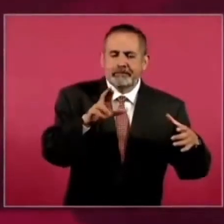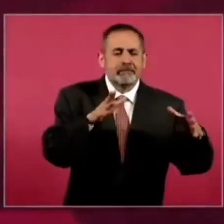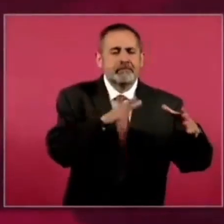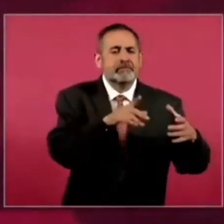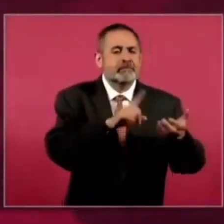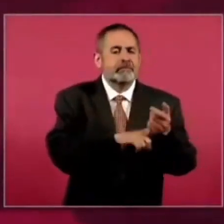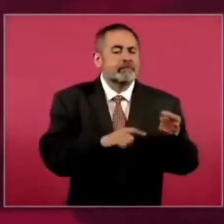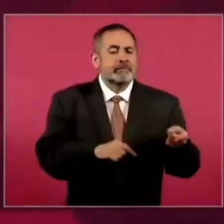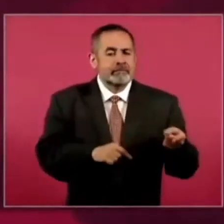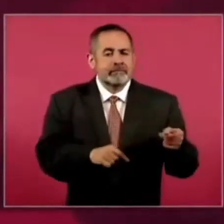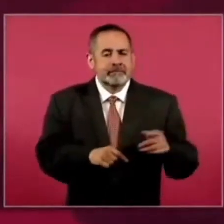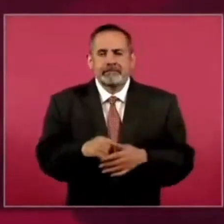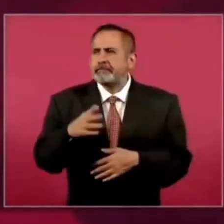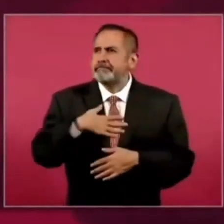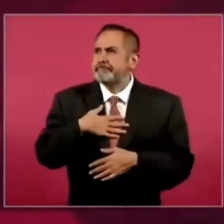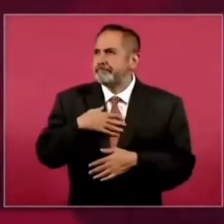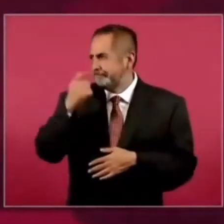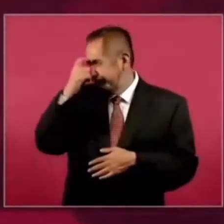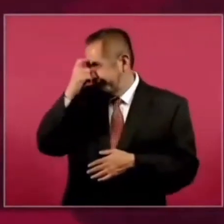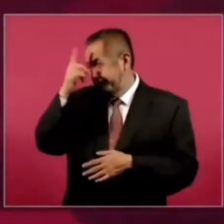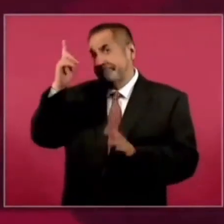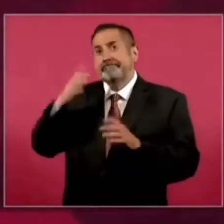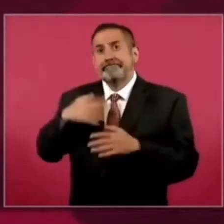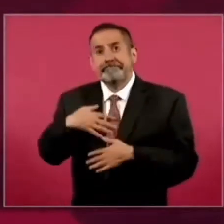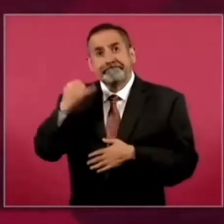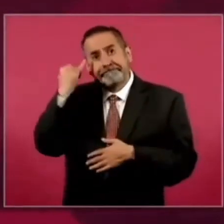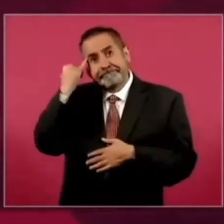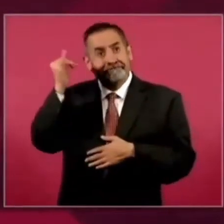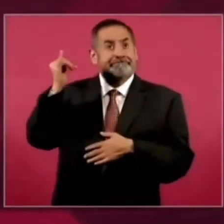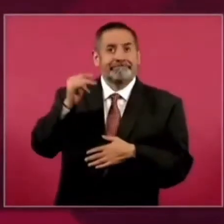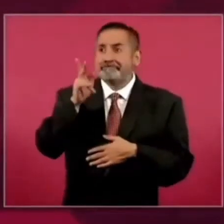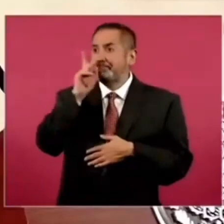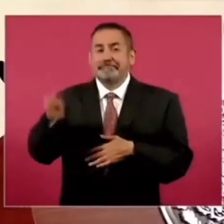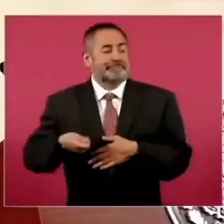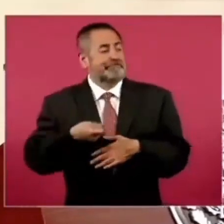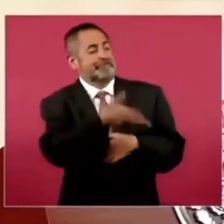fue algo que se me ocurrió